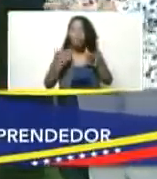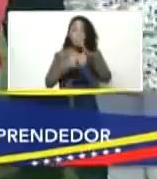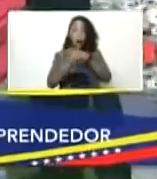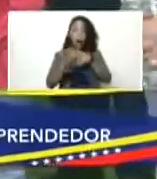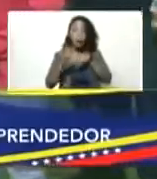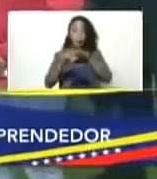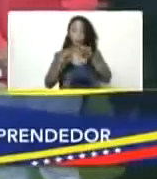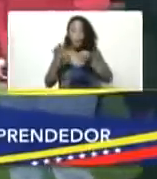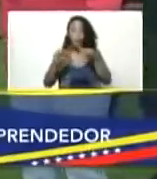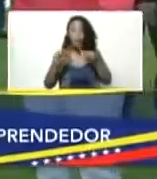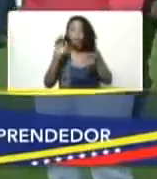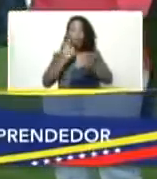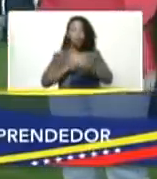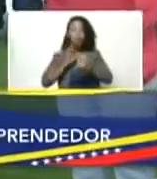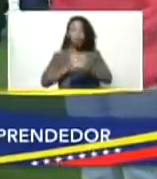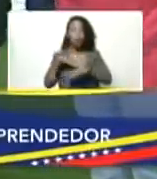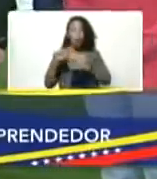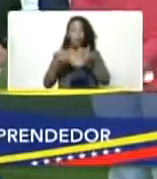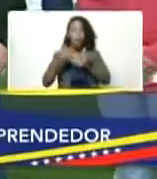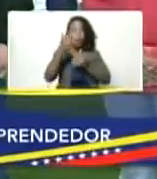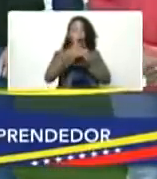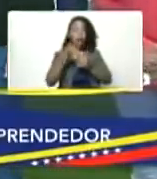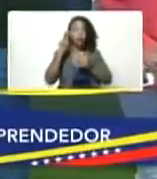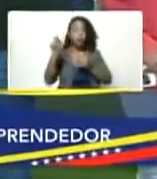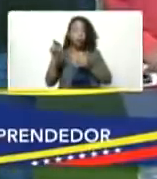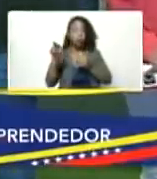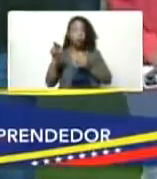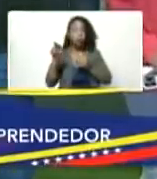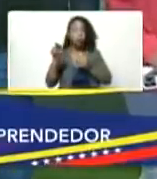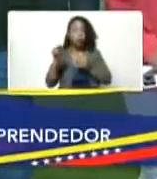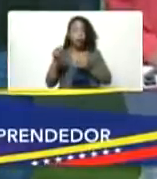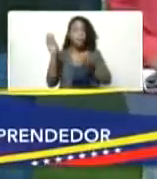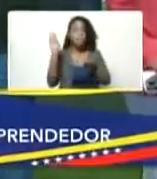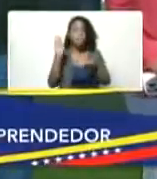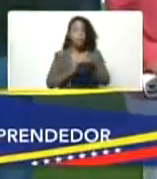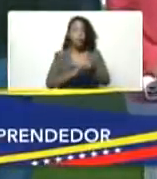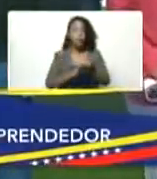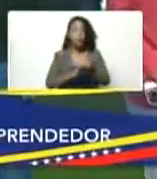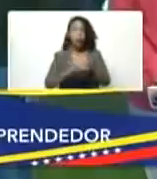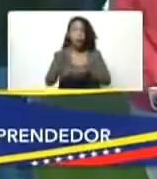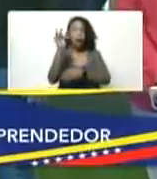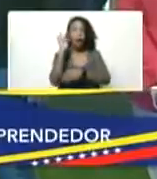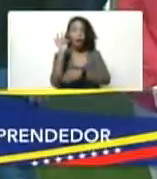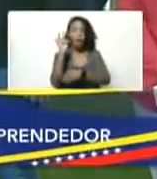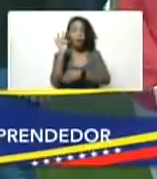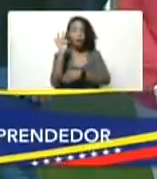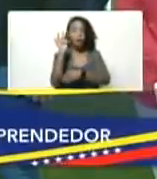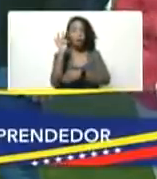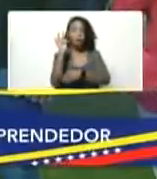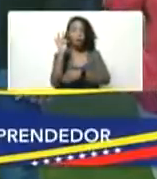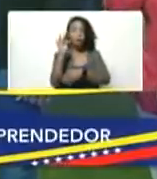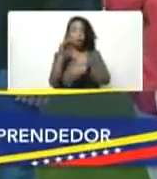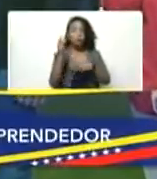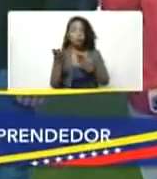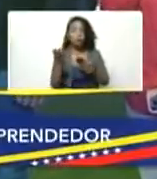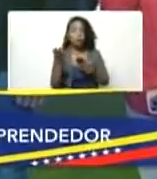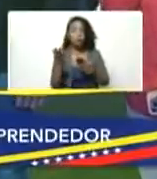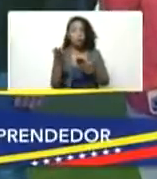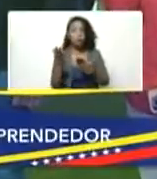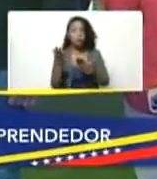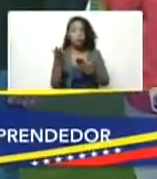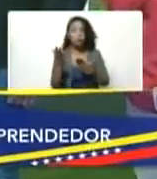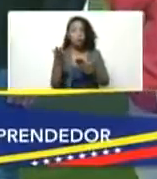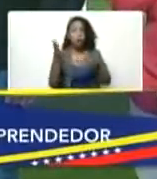shopping. Porque después de que tú aplicas la F de...